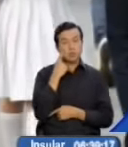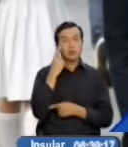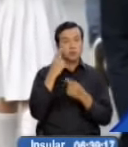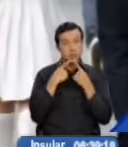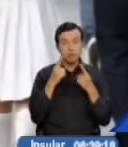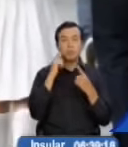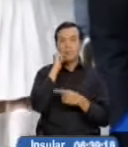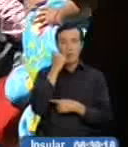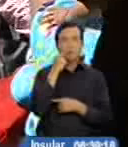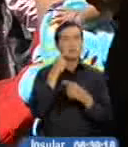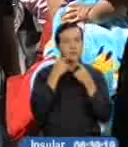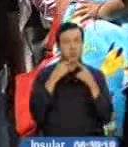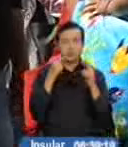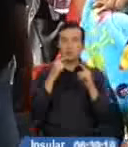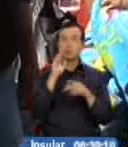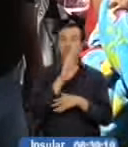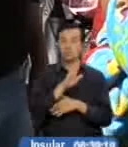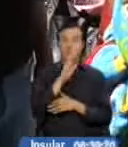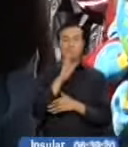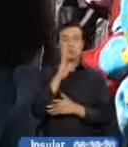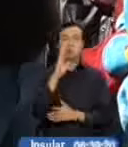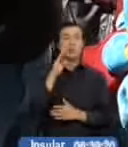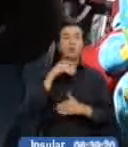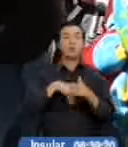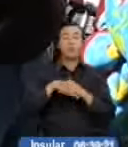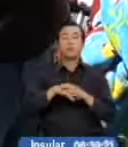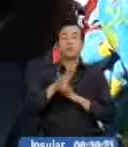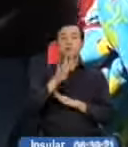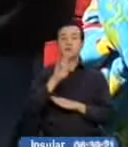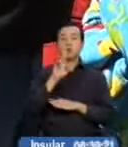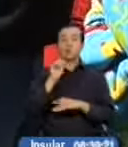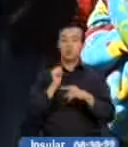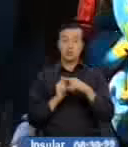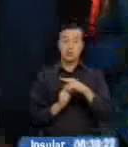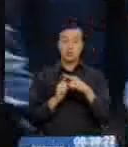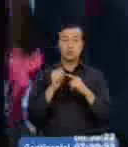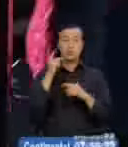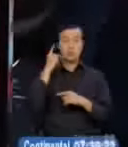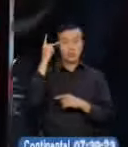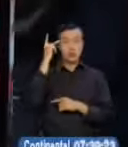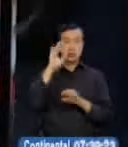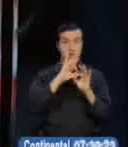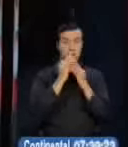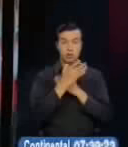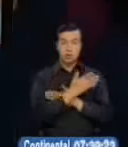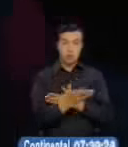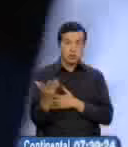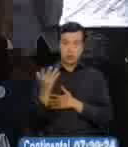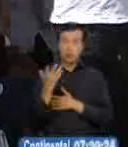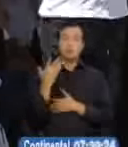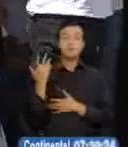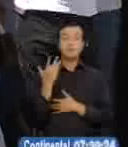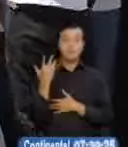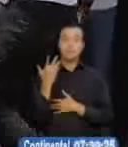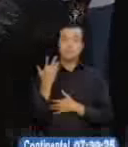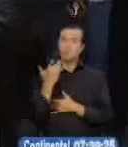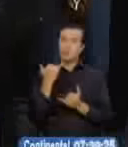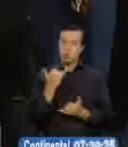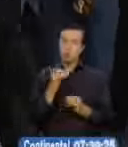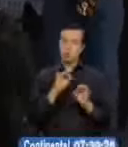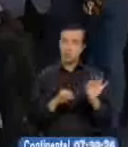publicarán al día siguiente. El alumno debe obtener mínimo una nota de 7 sobre 10. Para los padres de familia que se encuentran en esta situación, este es un